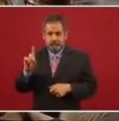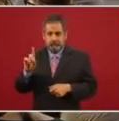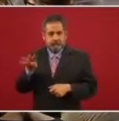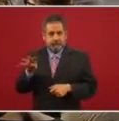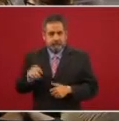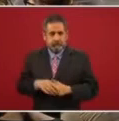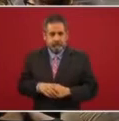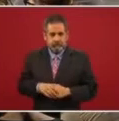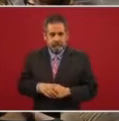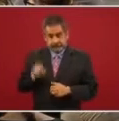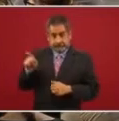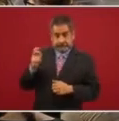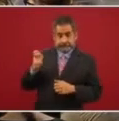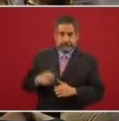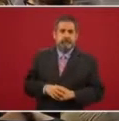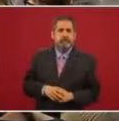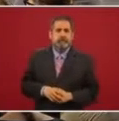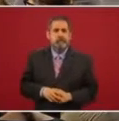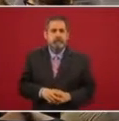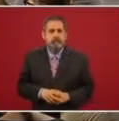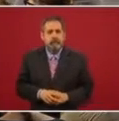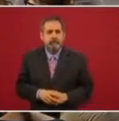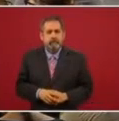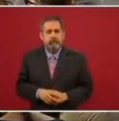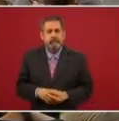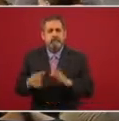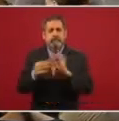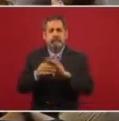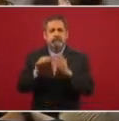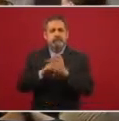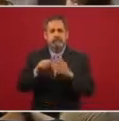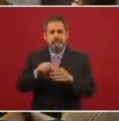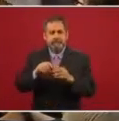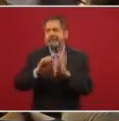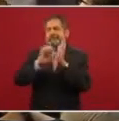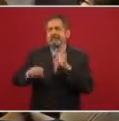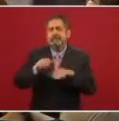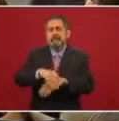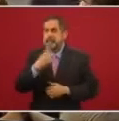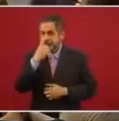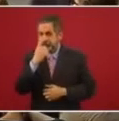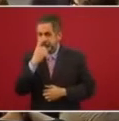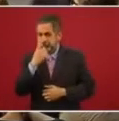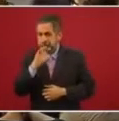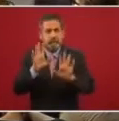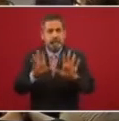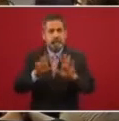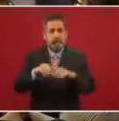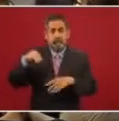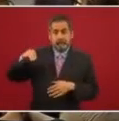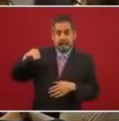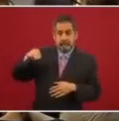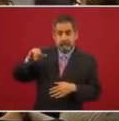más abajo ahí y entonces vean pongamos uno por ejemplo el del ajo que es bastante ilustrativo o este mito